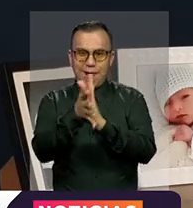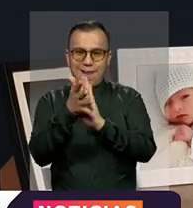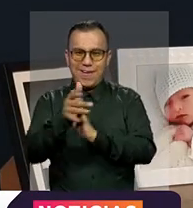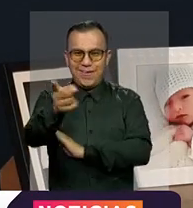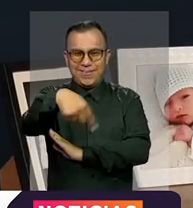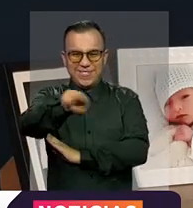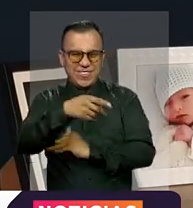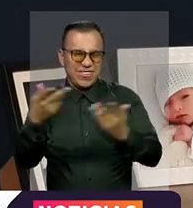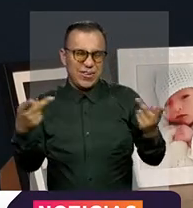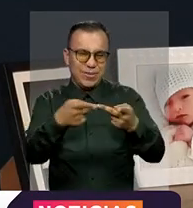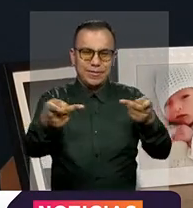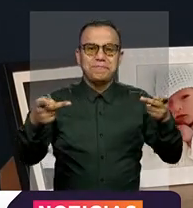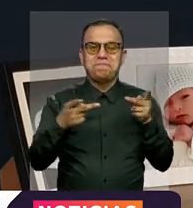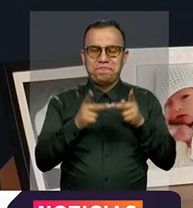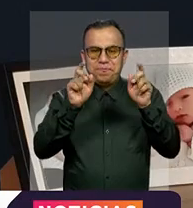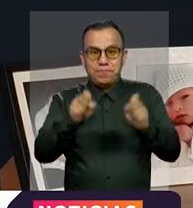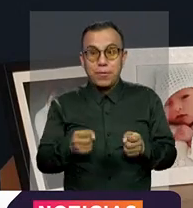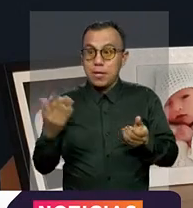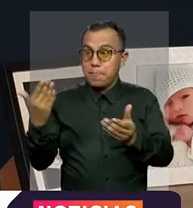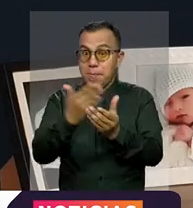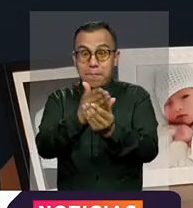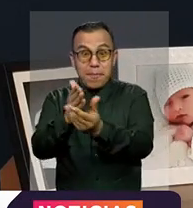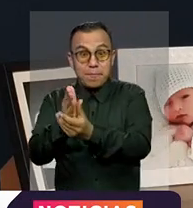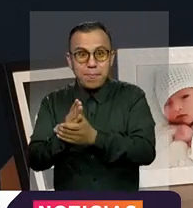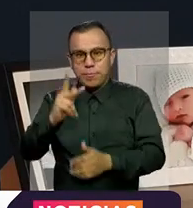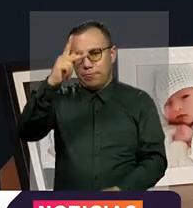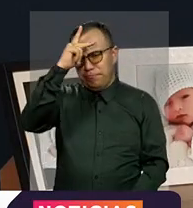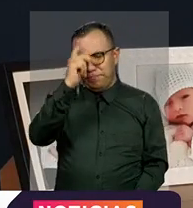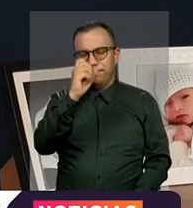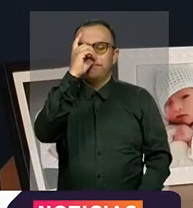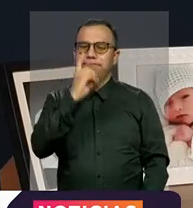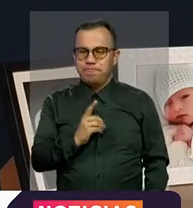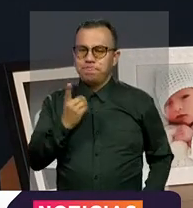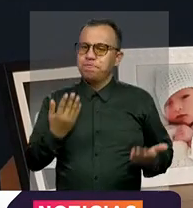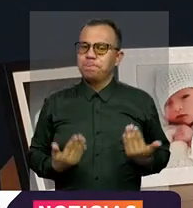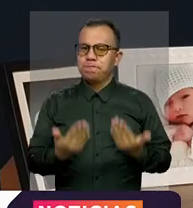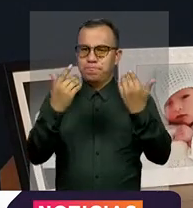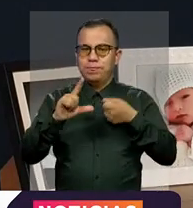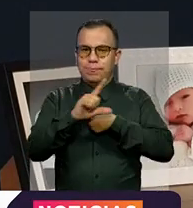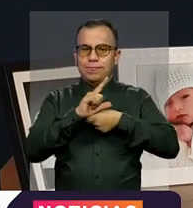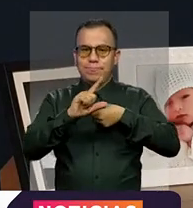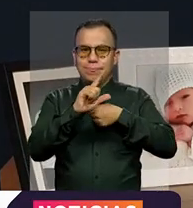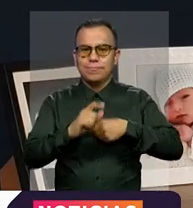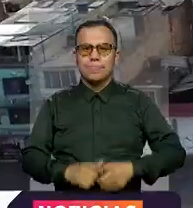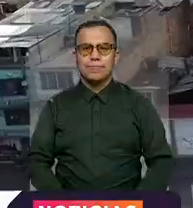los diferentes puntos habilitados para que los habitantes de este sector decidan sobre el bienestar de la localidad.